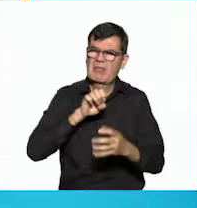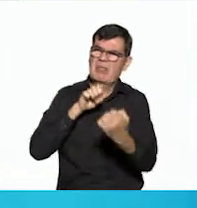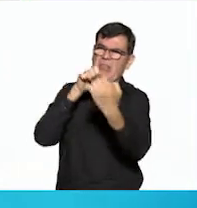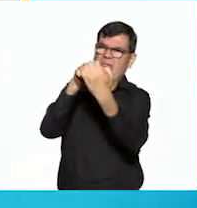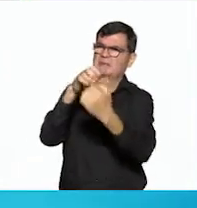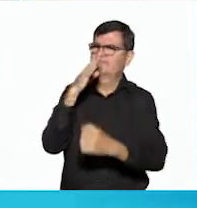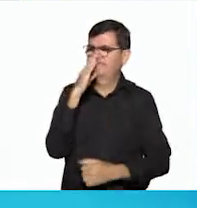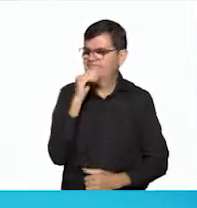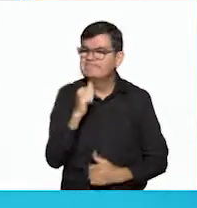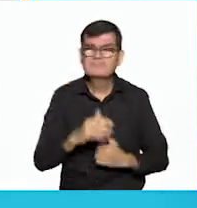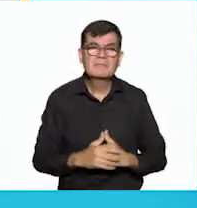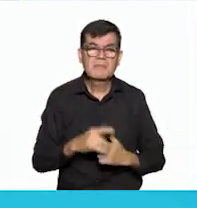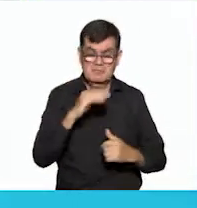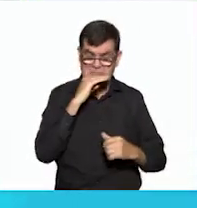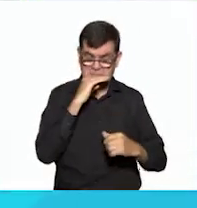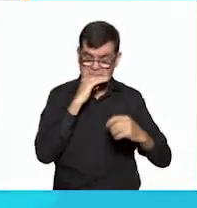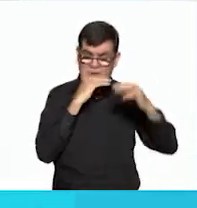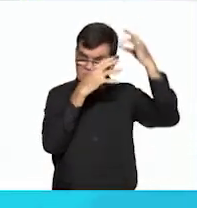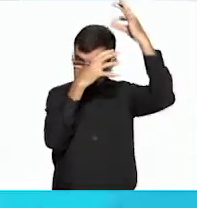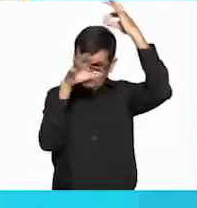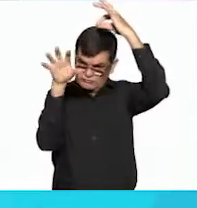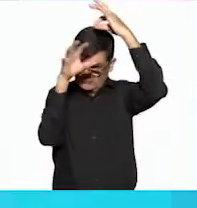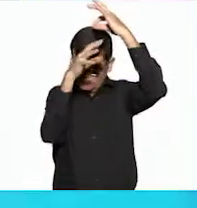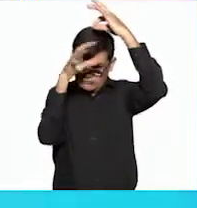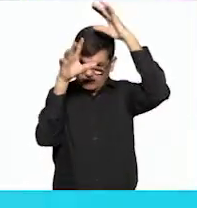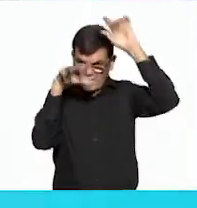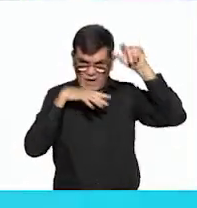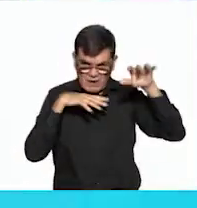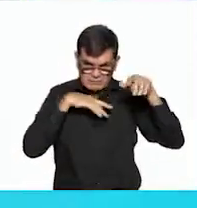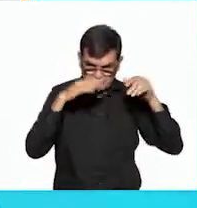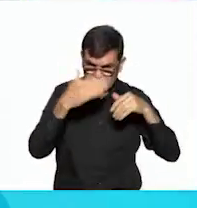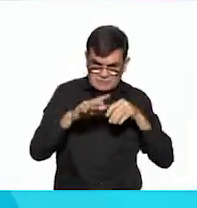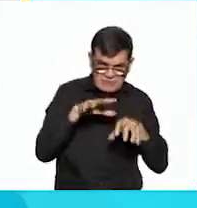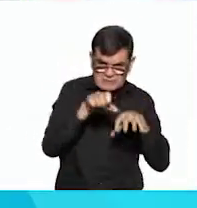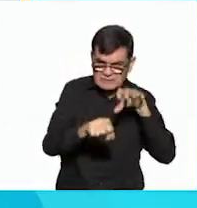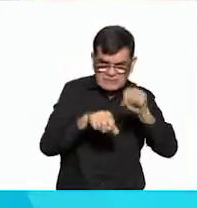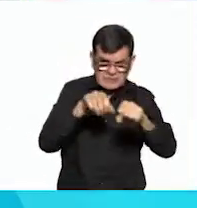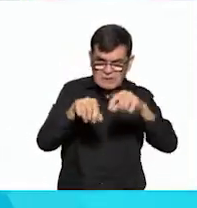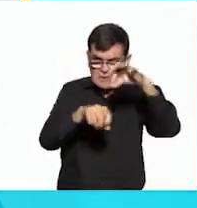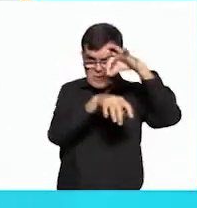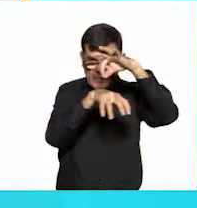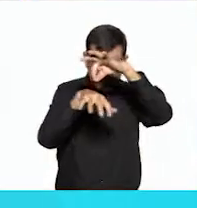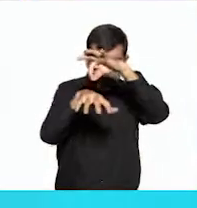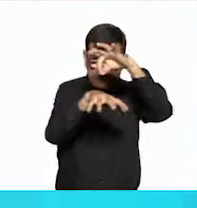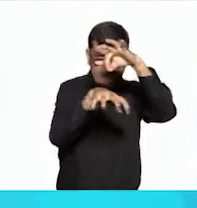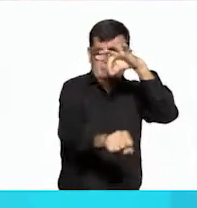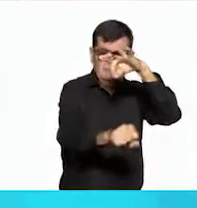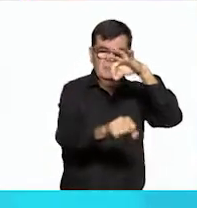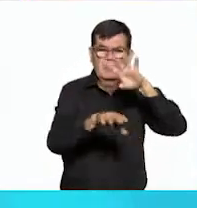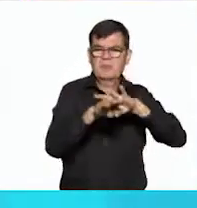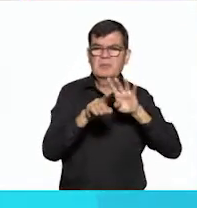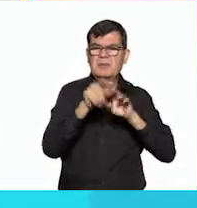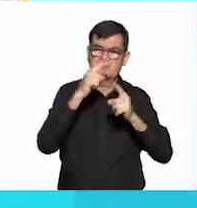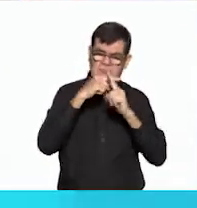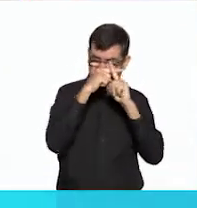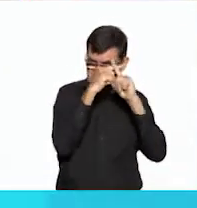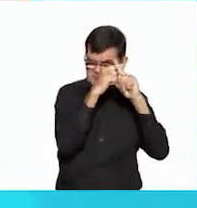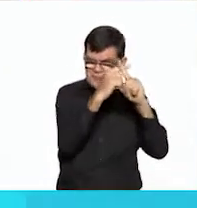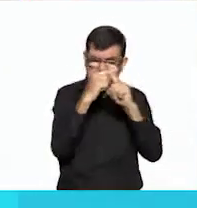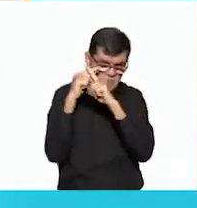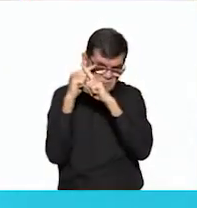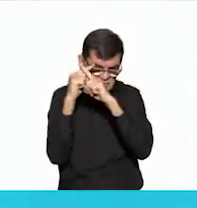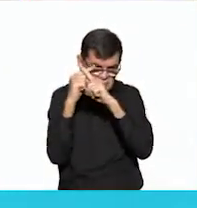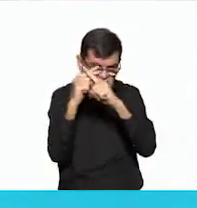engañar. Mamás tienen radar, localizador global. Rayos X en